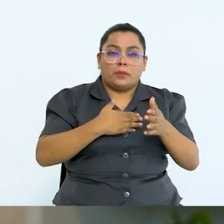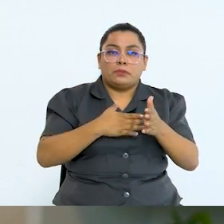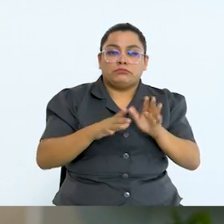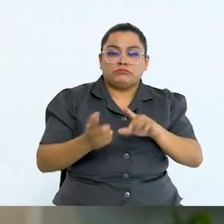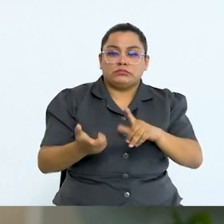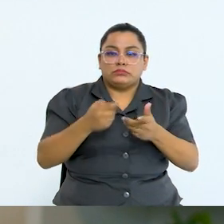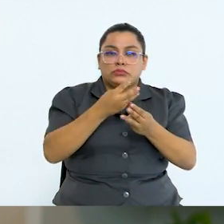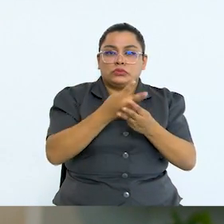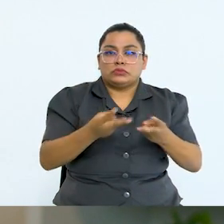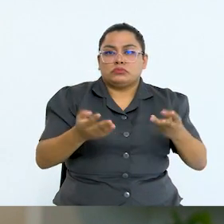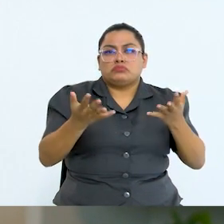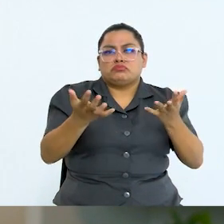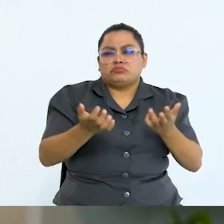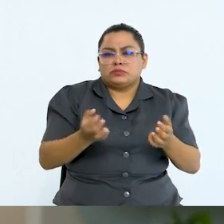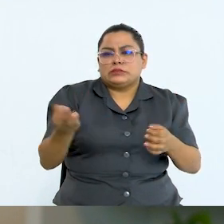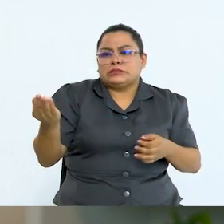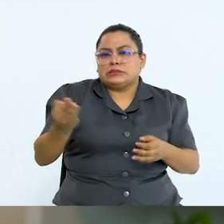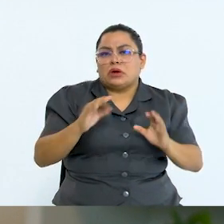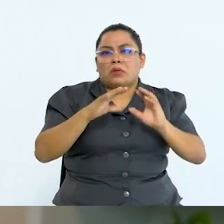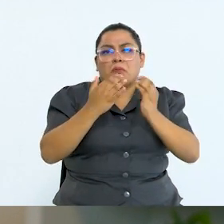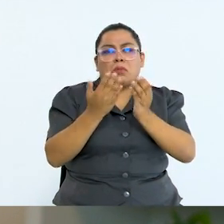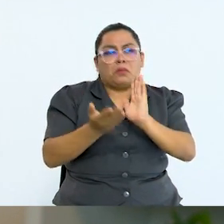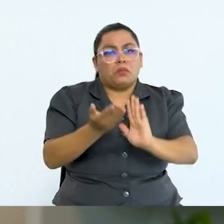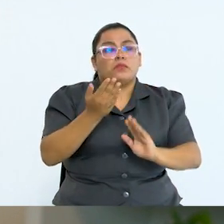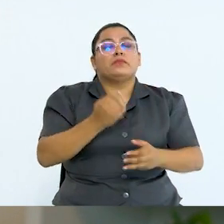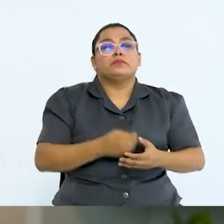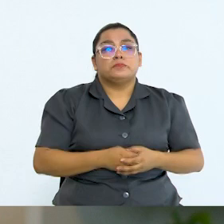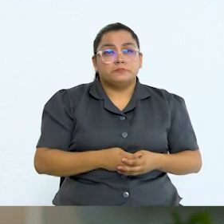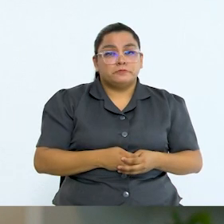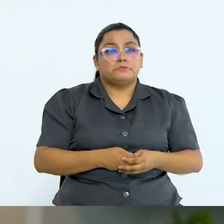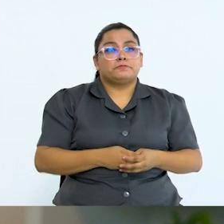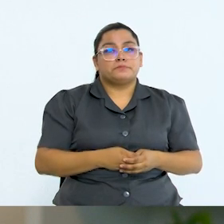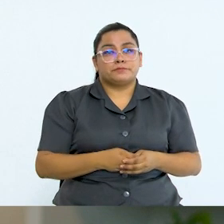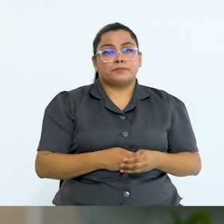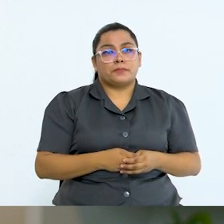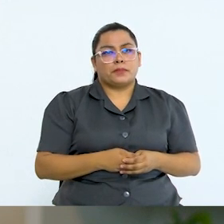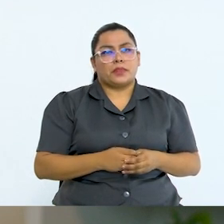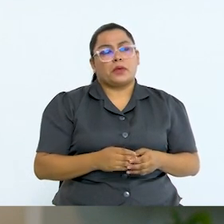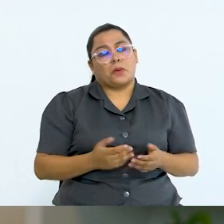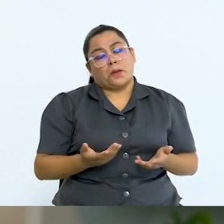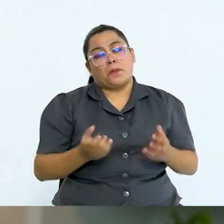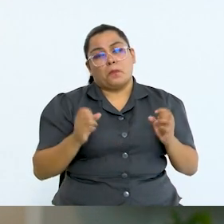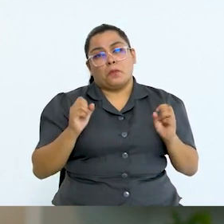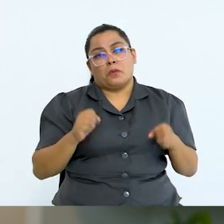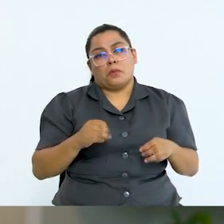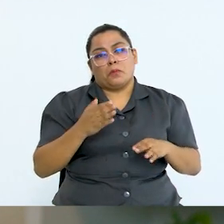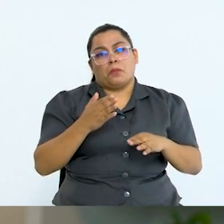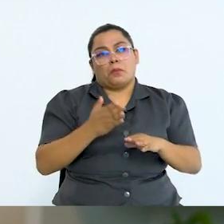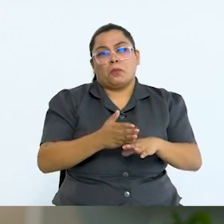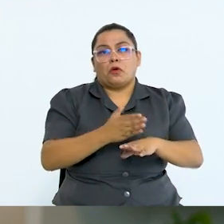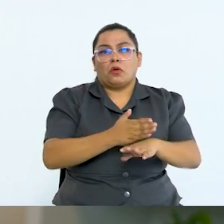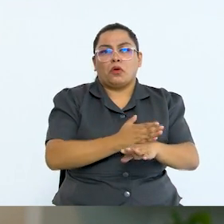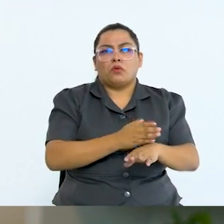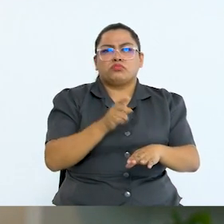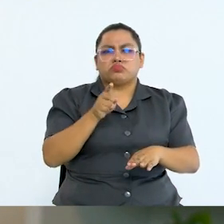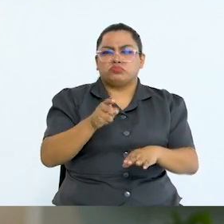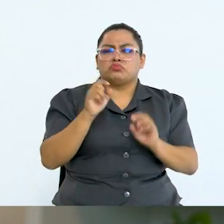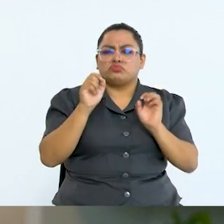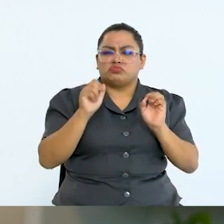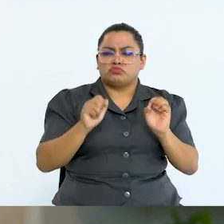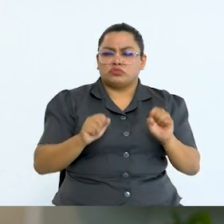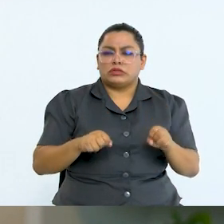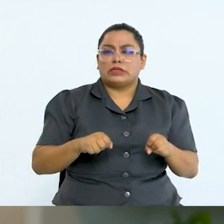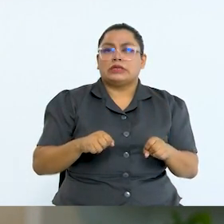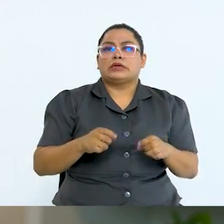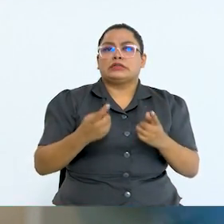material que necesitarás para desarrollar la clase. Y pues estos son los pasos que puedes seguir para